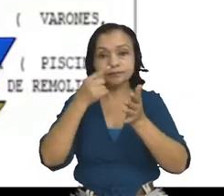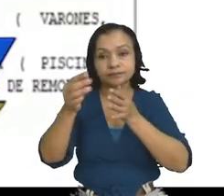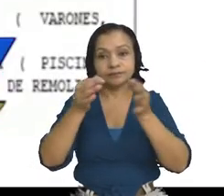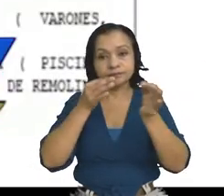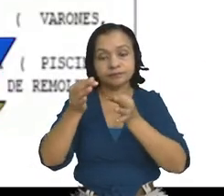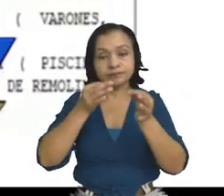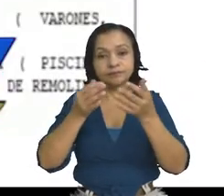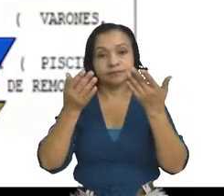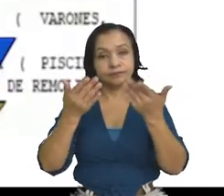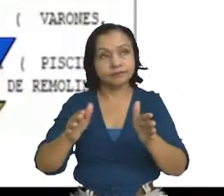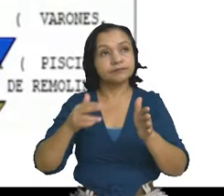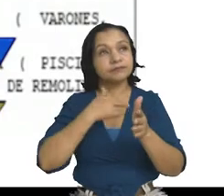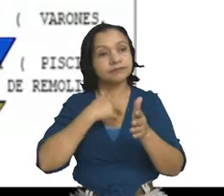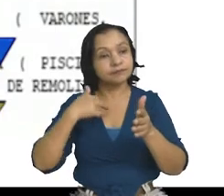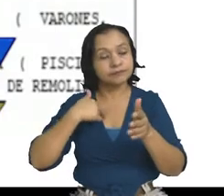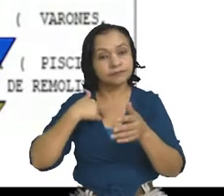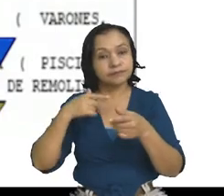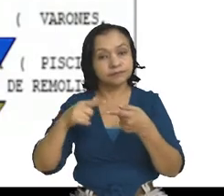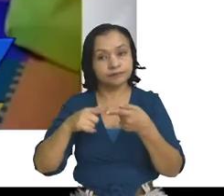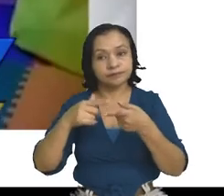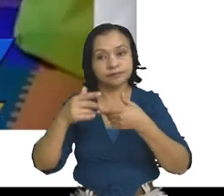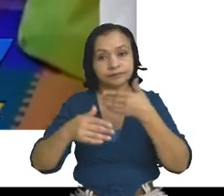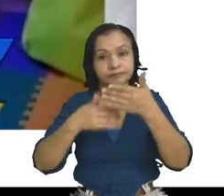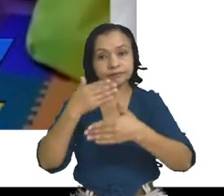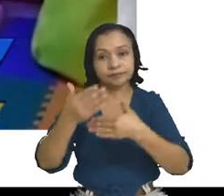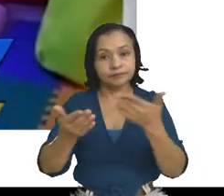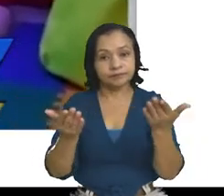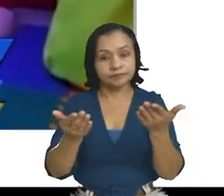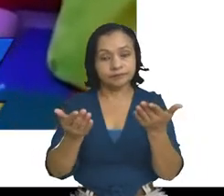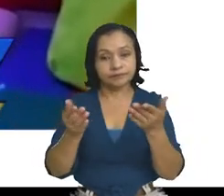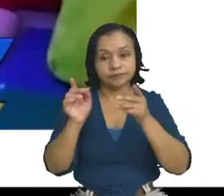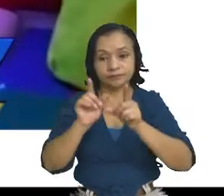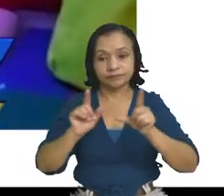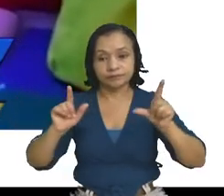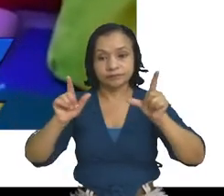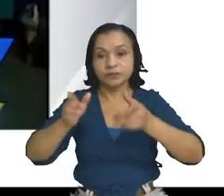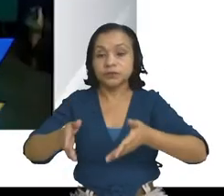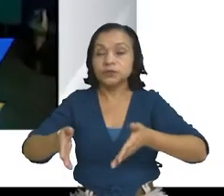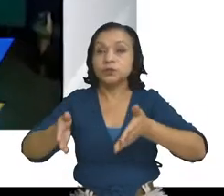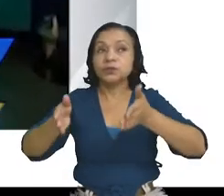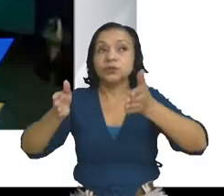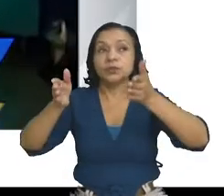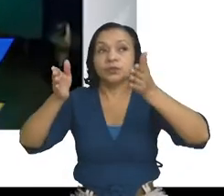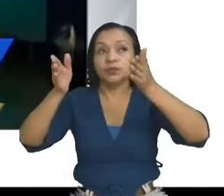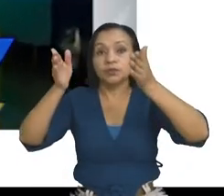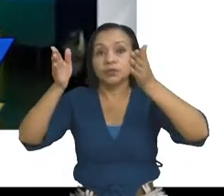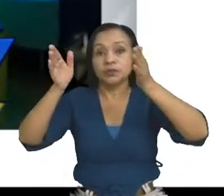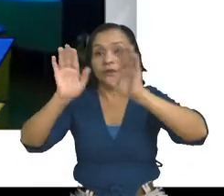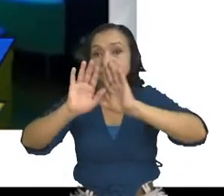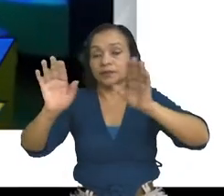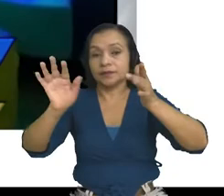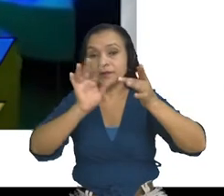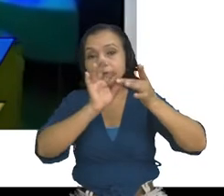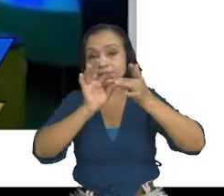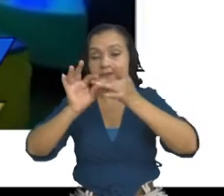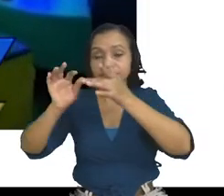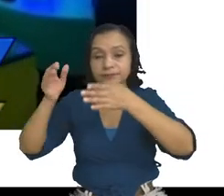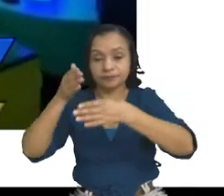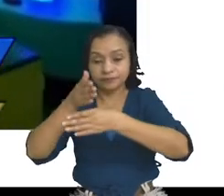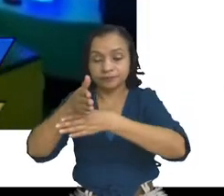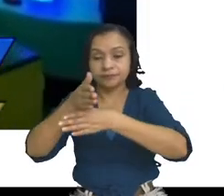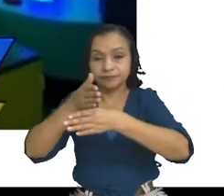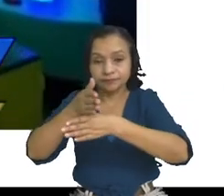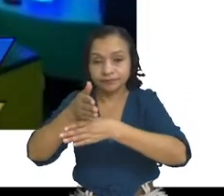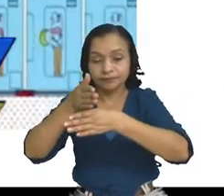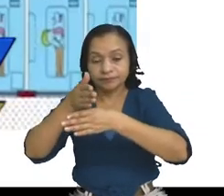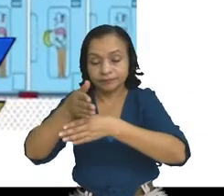se hacen procesos de prótesis y órtesis, pero ahora va a haber un área, un edificio exclusivo para este taller que va a asegurar esas piezas con